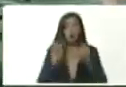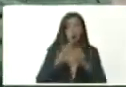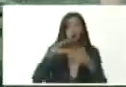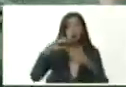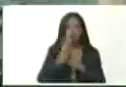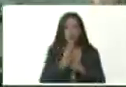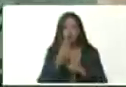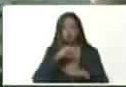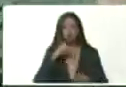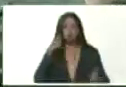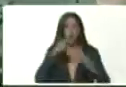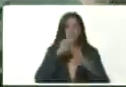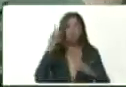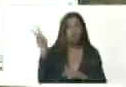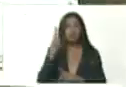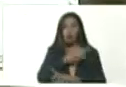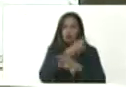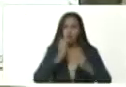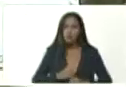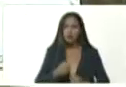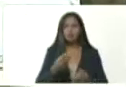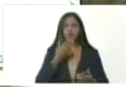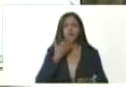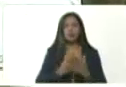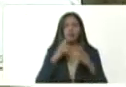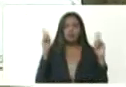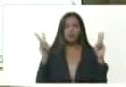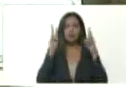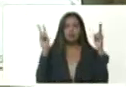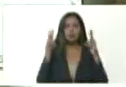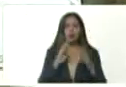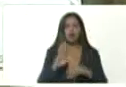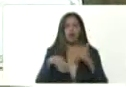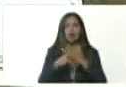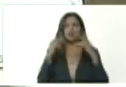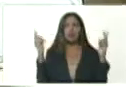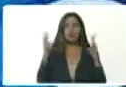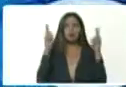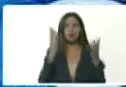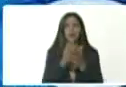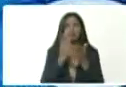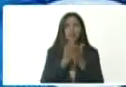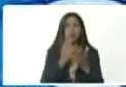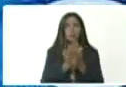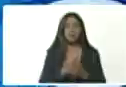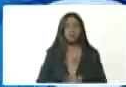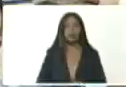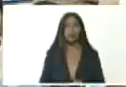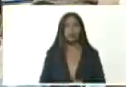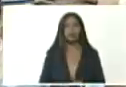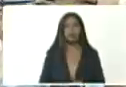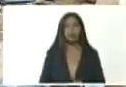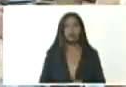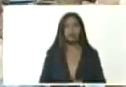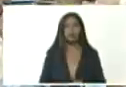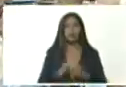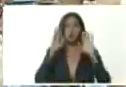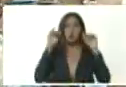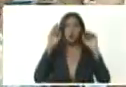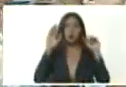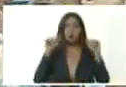hacia la belleza la potencia muchas gracias venezuela hasta la victoria siempre nos vemos